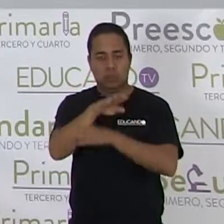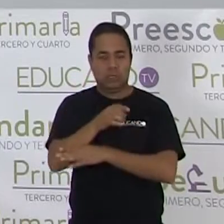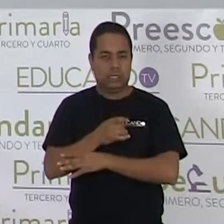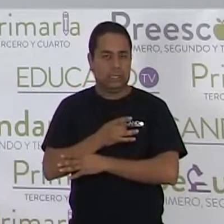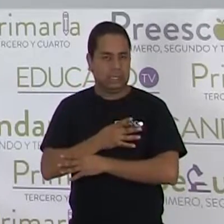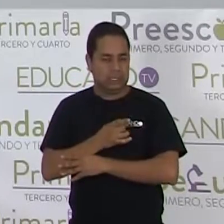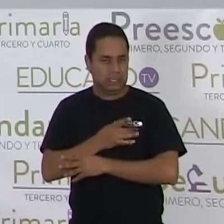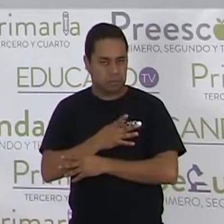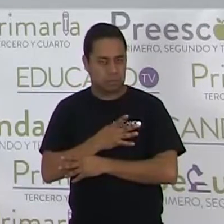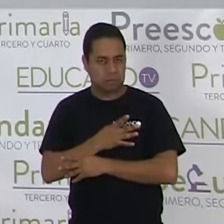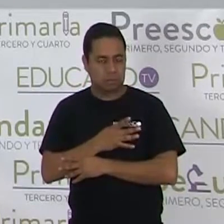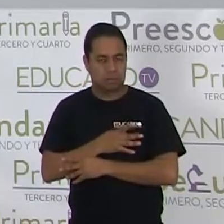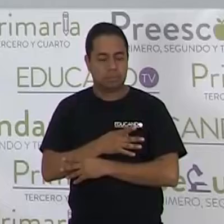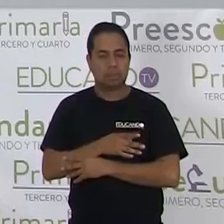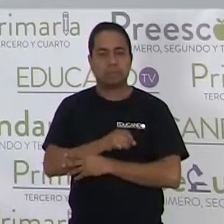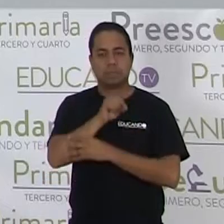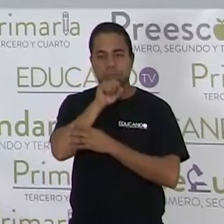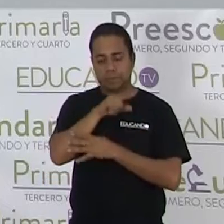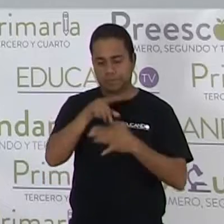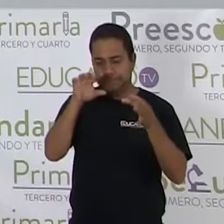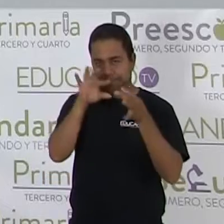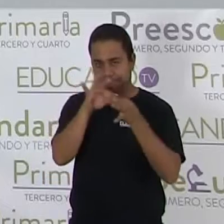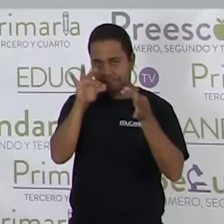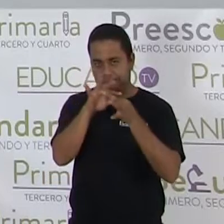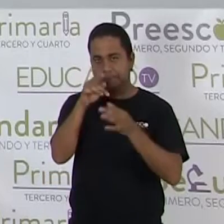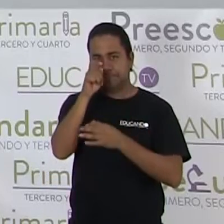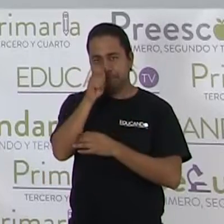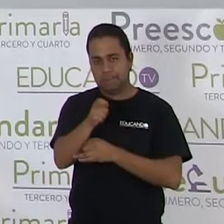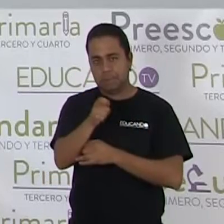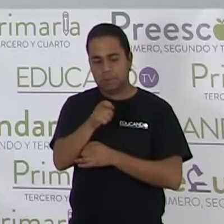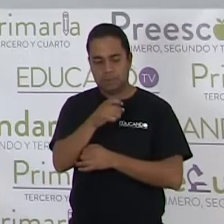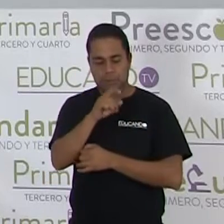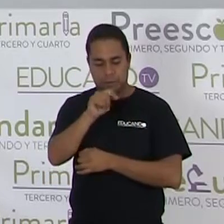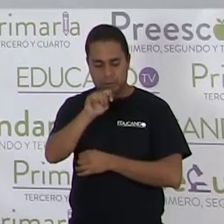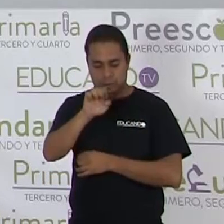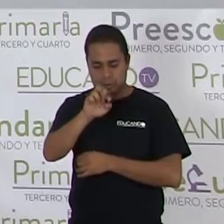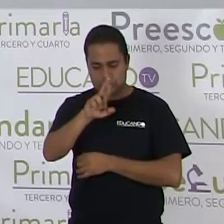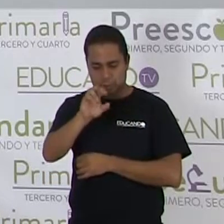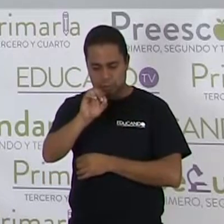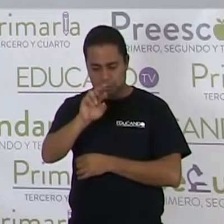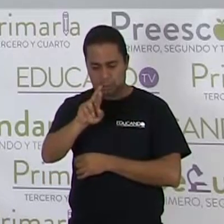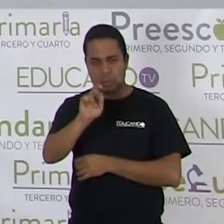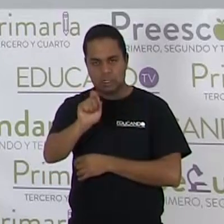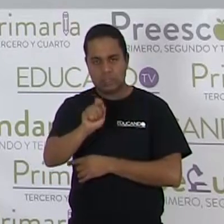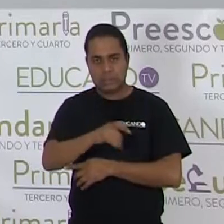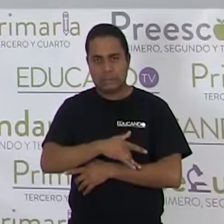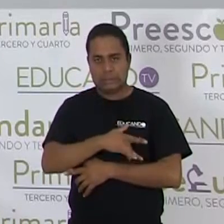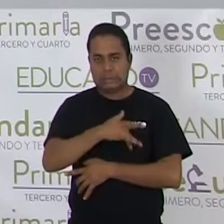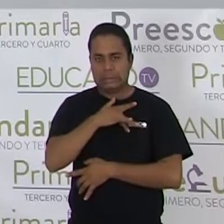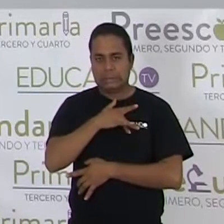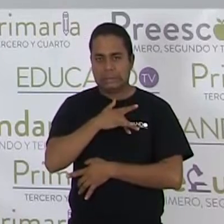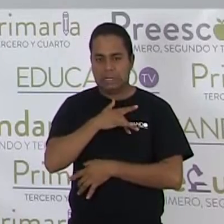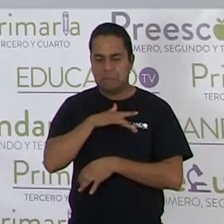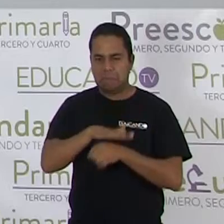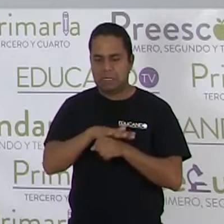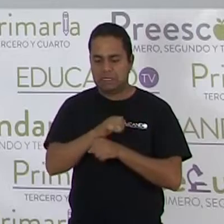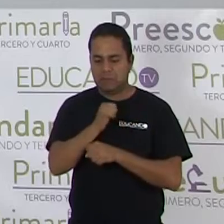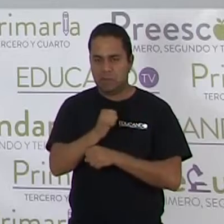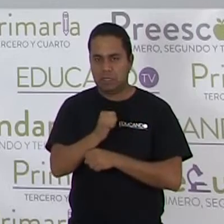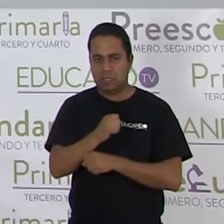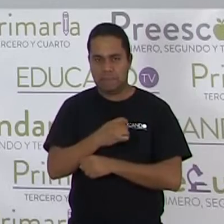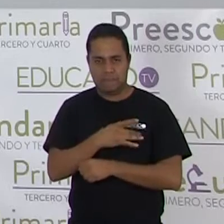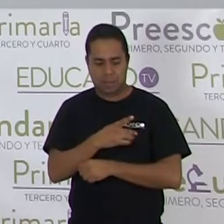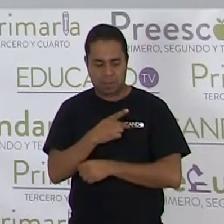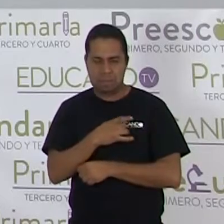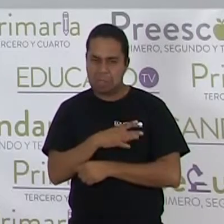terror. Hablamos también sobre lo que es el terror. El terror es un sentimiento aún más profundo que el miedo.